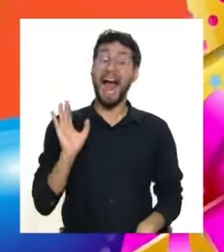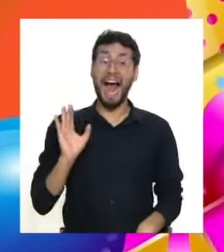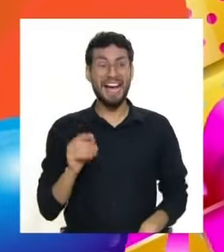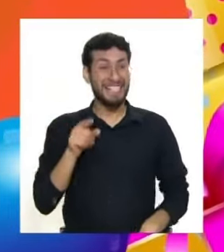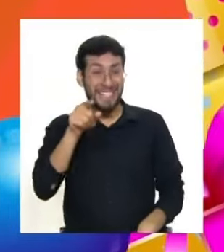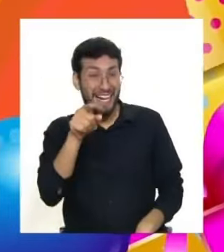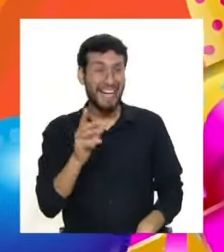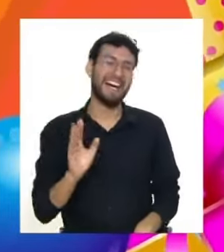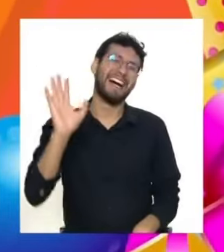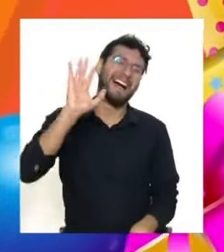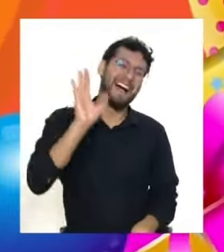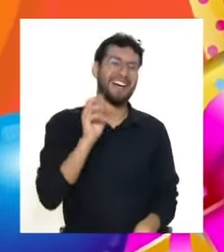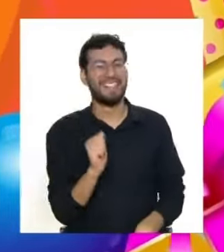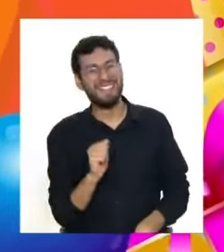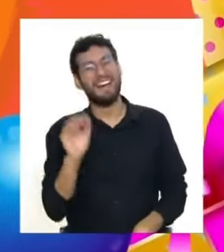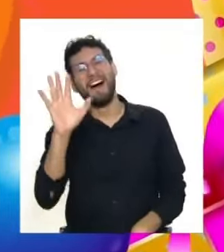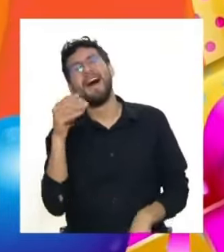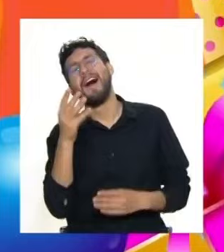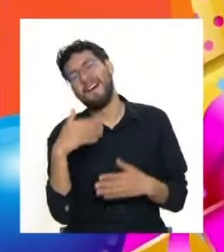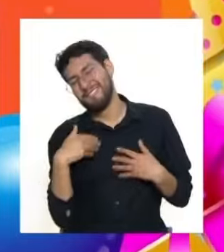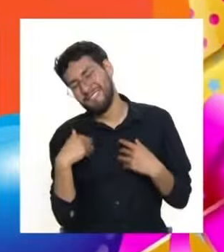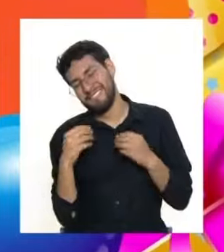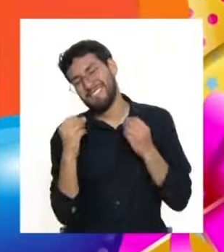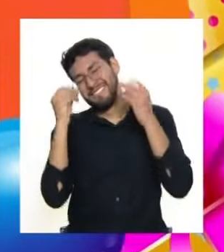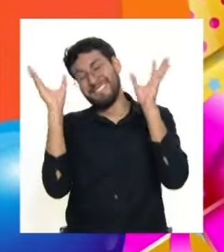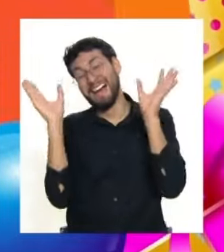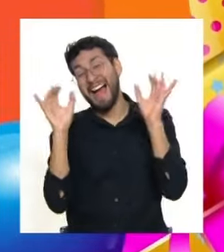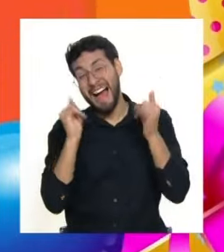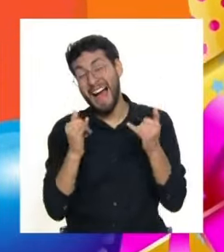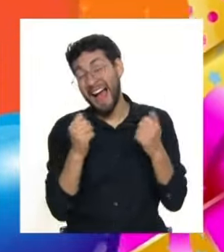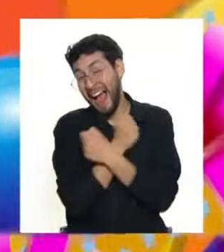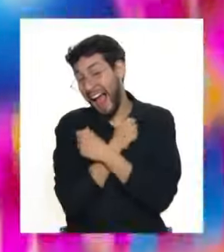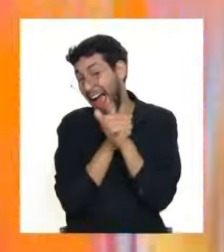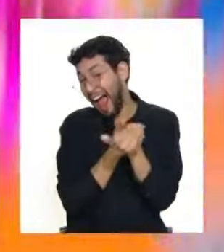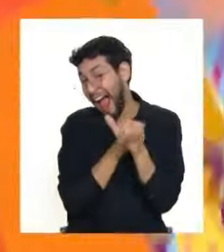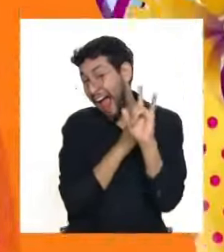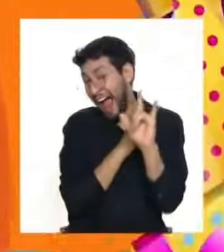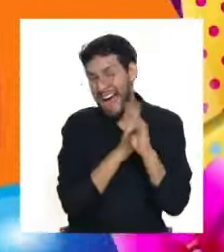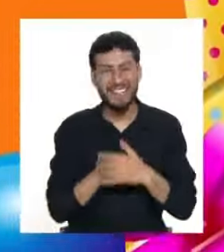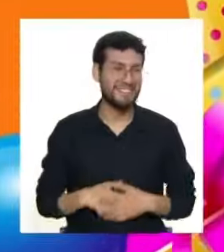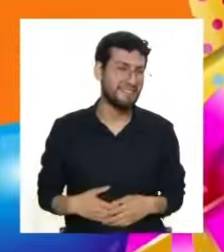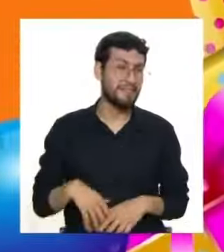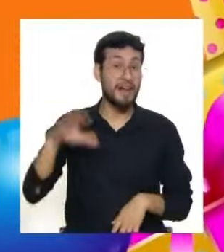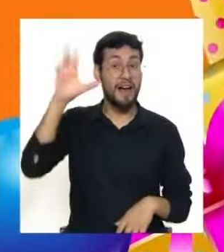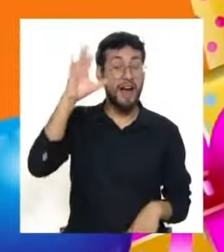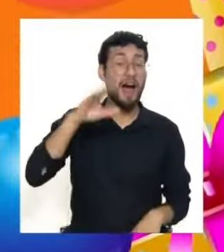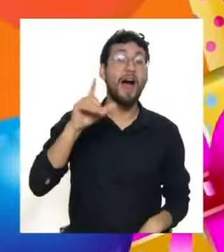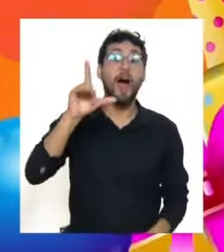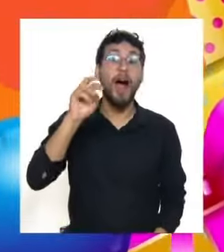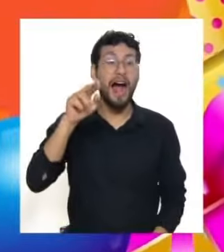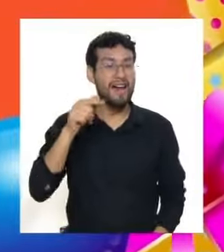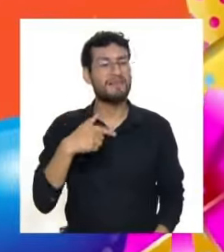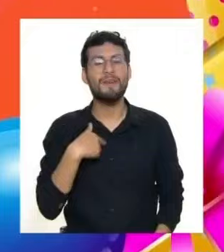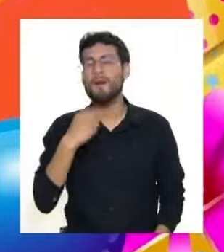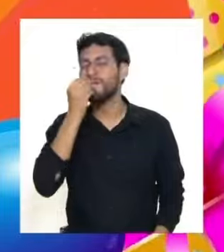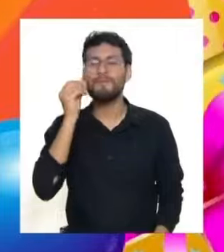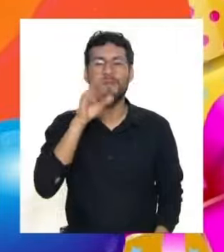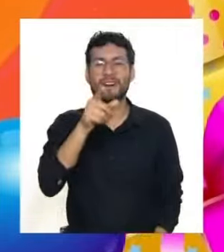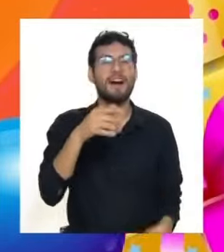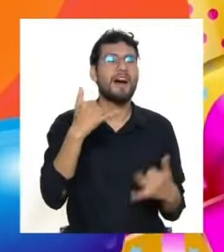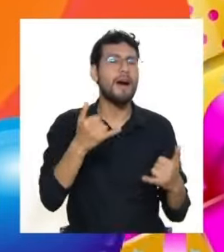rato. ¡Ah! ¡Me voy a amigo! ¡Feliz día! ¡Te queremos! Hola Lorenita, te mando un beso,